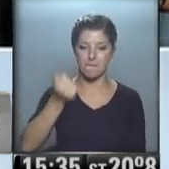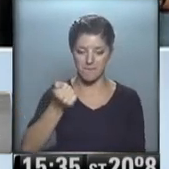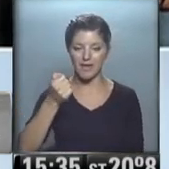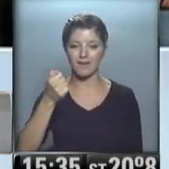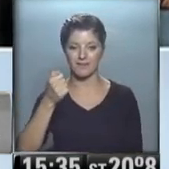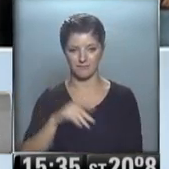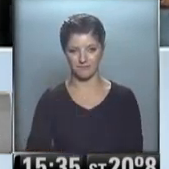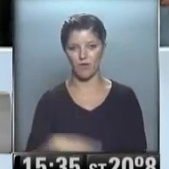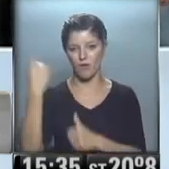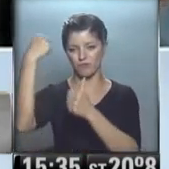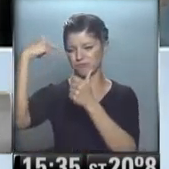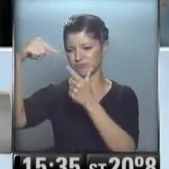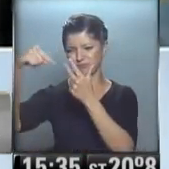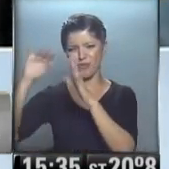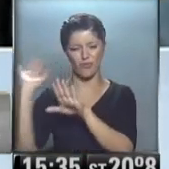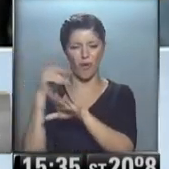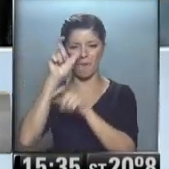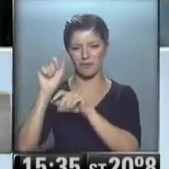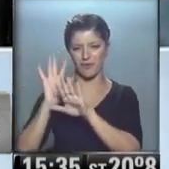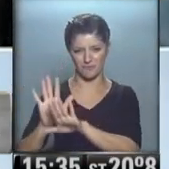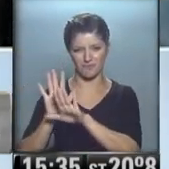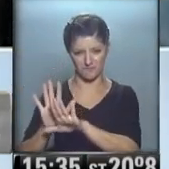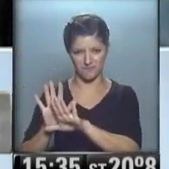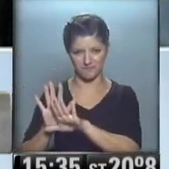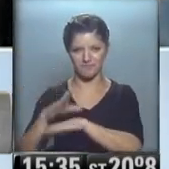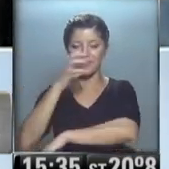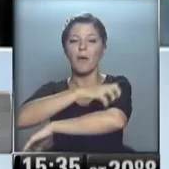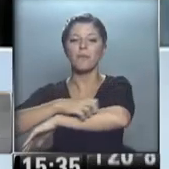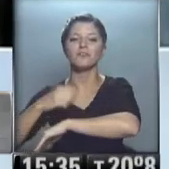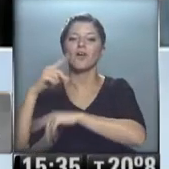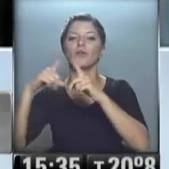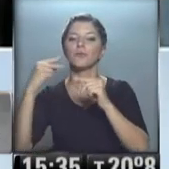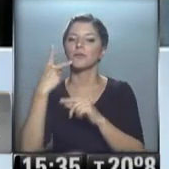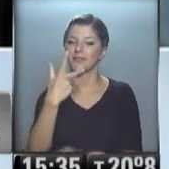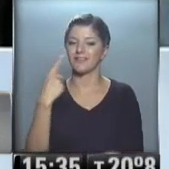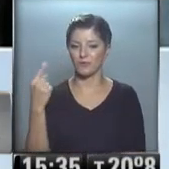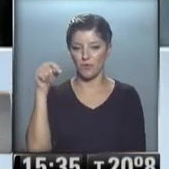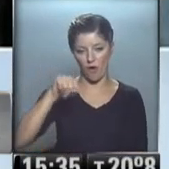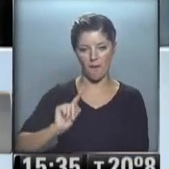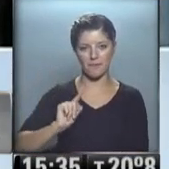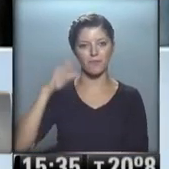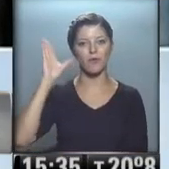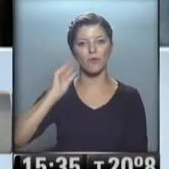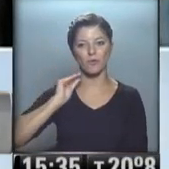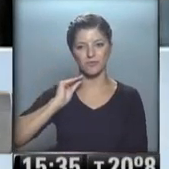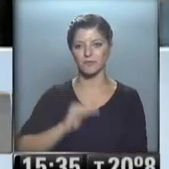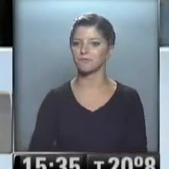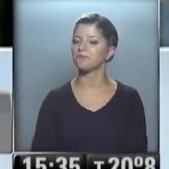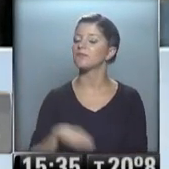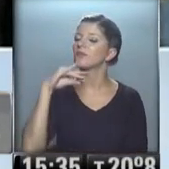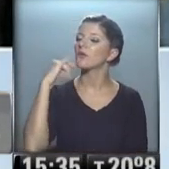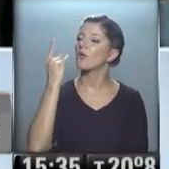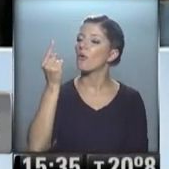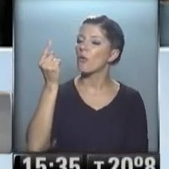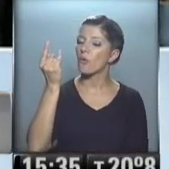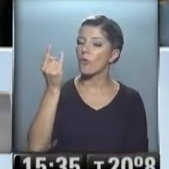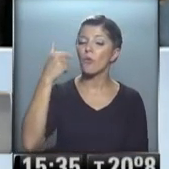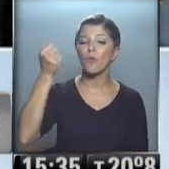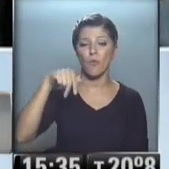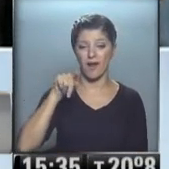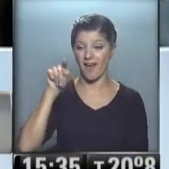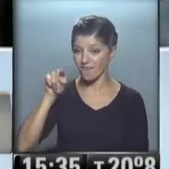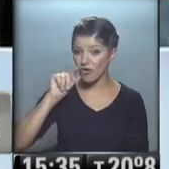Valenzuela, entre algunos de los tantos vecinos, presidenta, que están allí en la Villa 31 escuchándola. Juan, querido, a vos